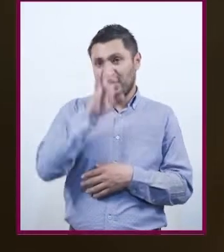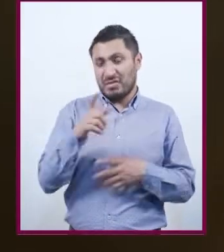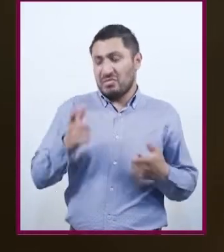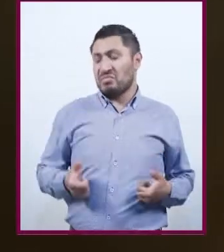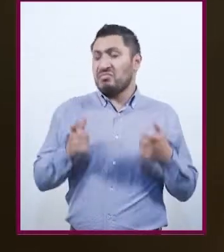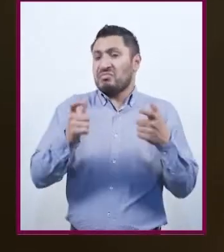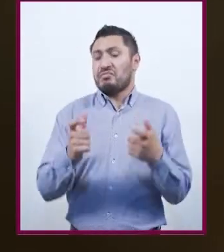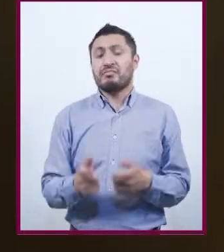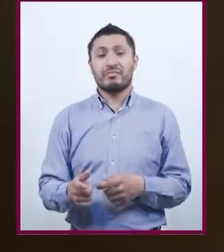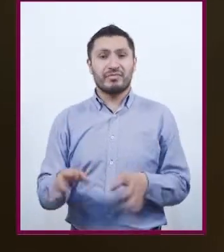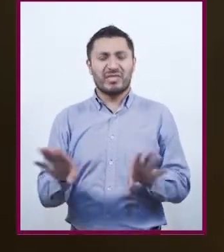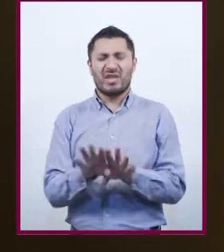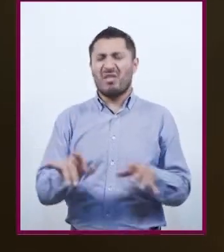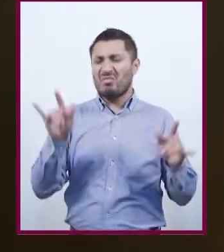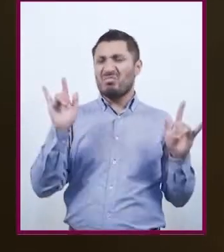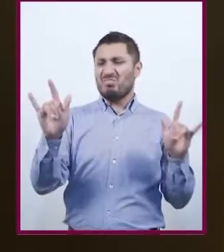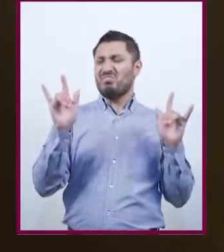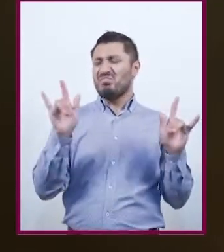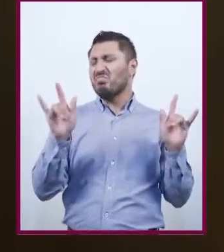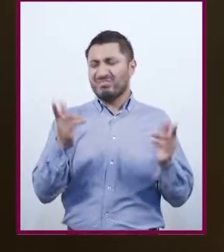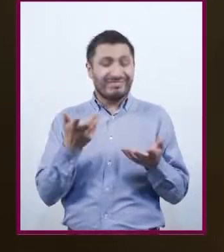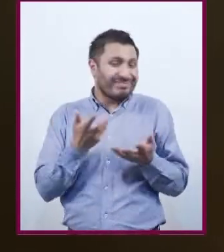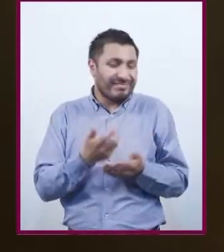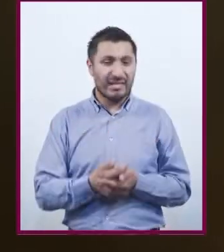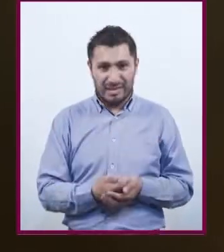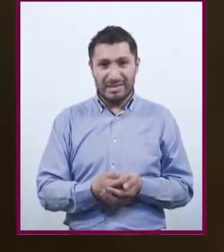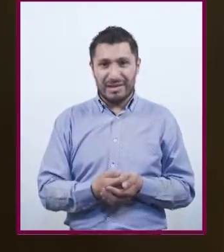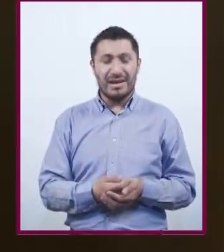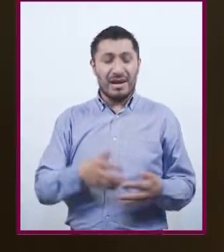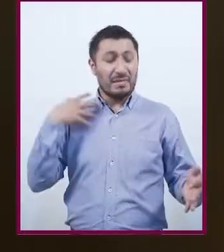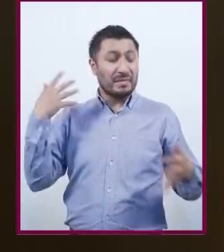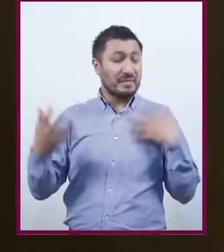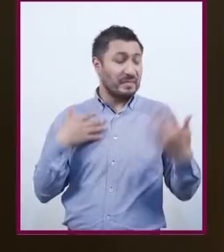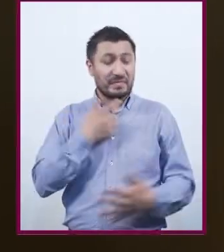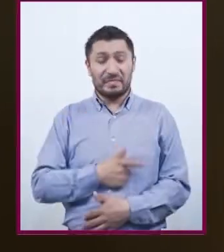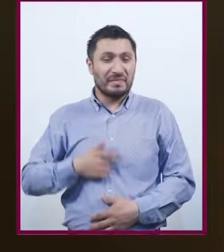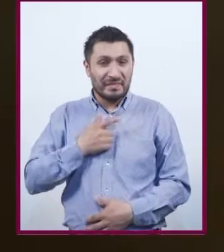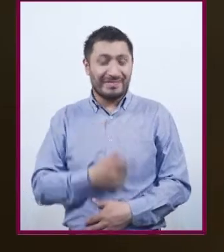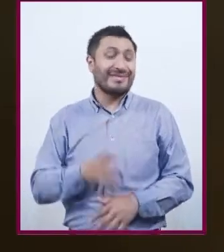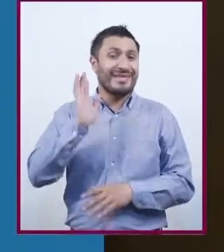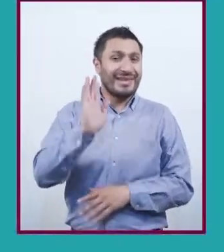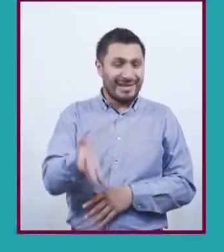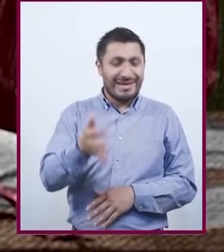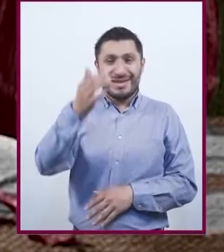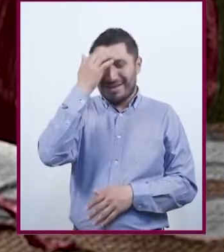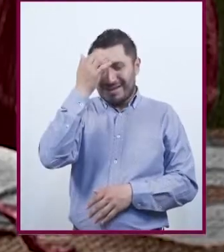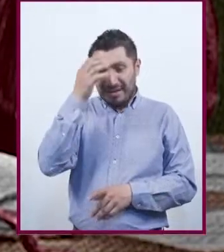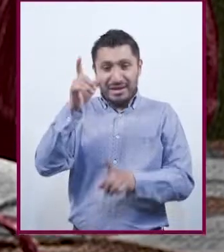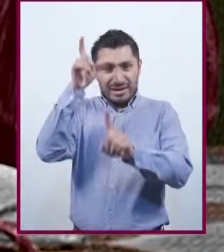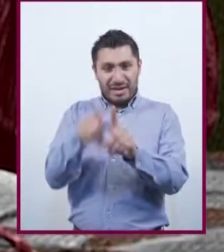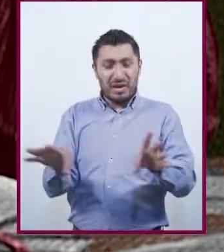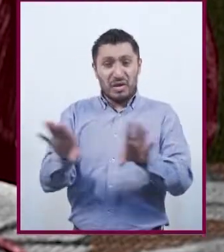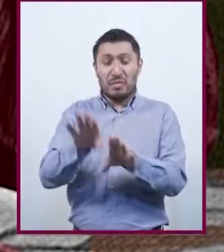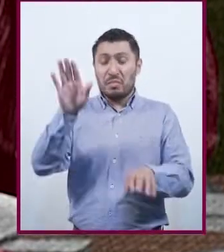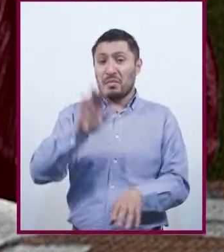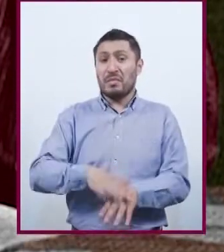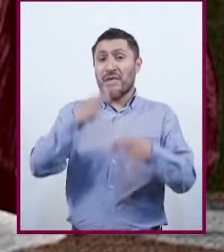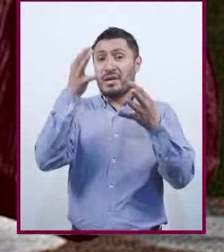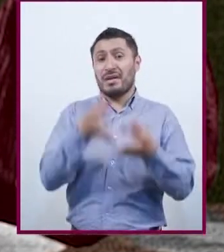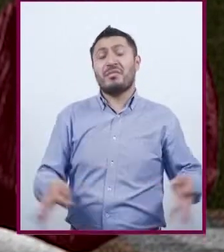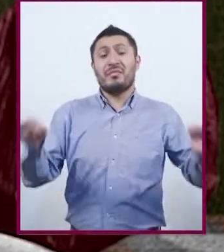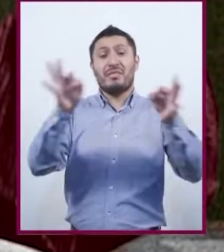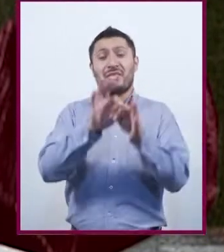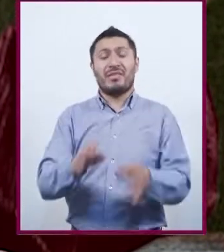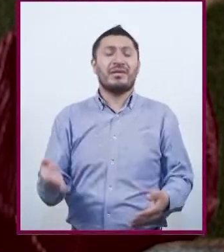Todo guapillo y adinerado, un rockstar espíritu revolucionario y bastante aventurero. Ya desde entonces se le consideraba uno de